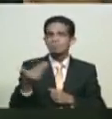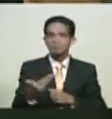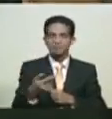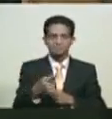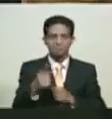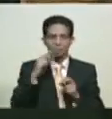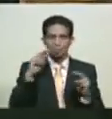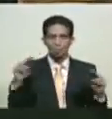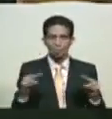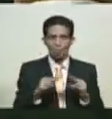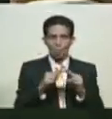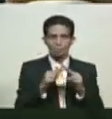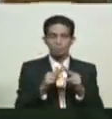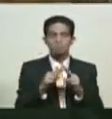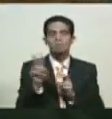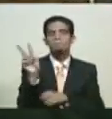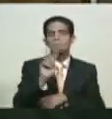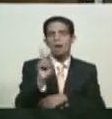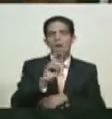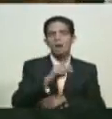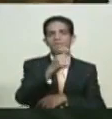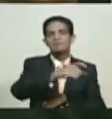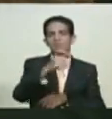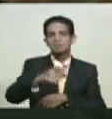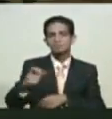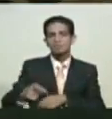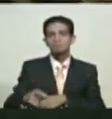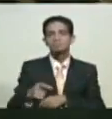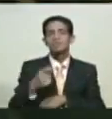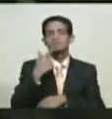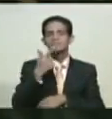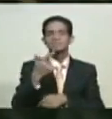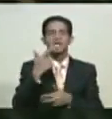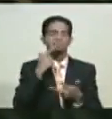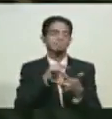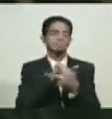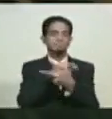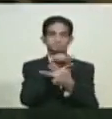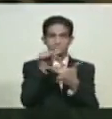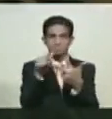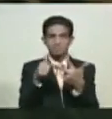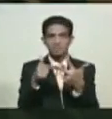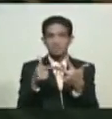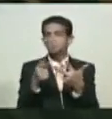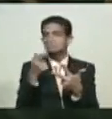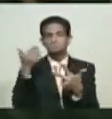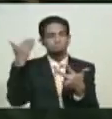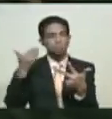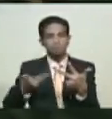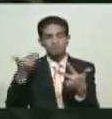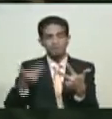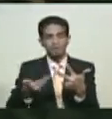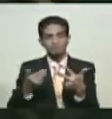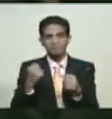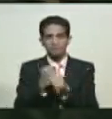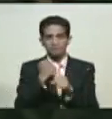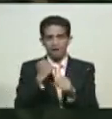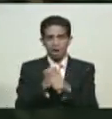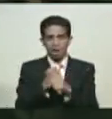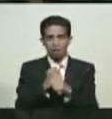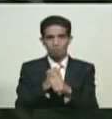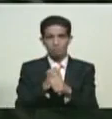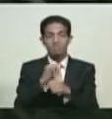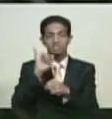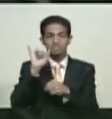para los venezolanos y las venezolanas hablaba de tres líneas estratégicas que deben ser fundamentadas a través de los medios de